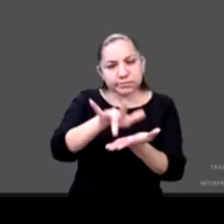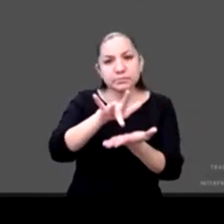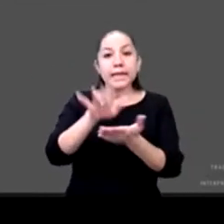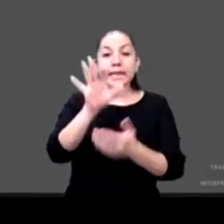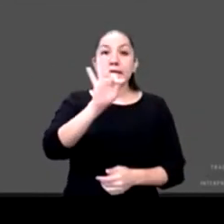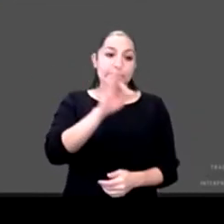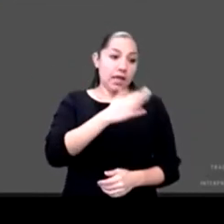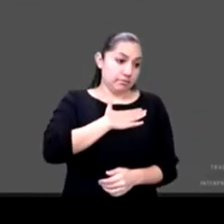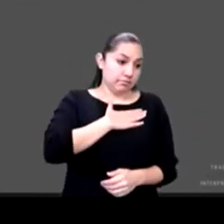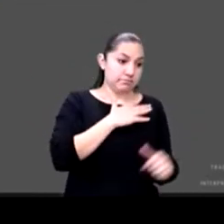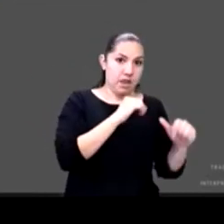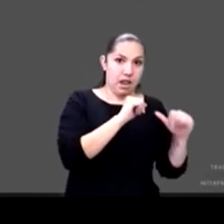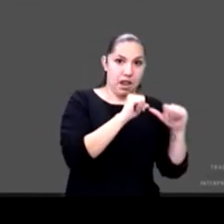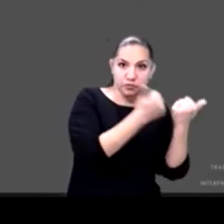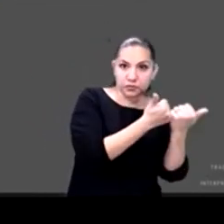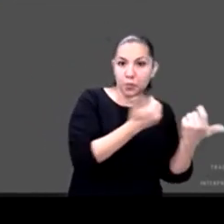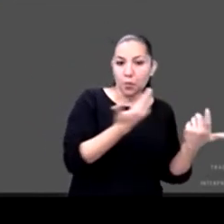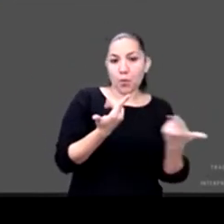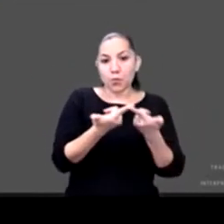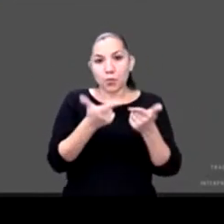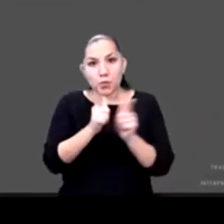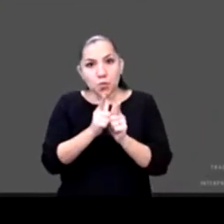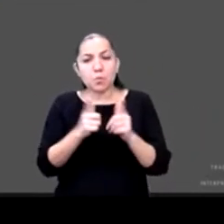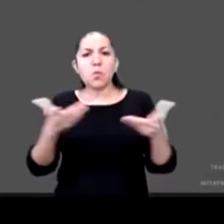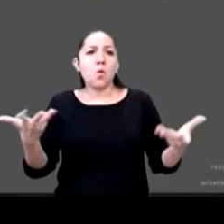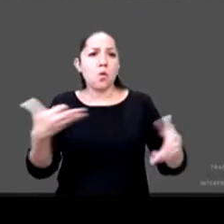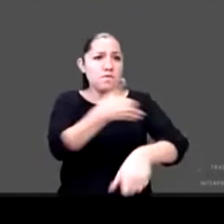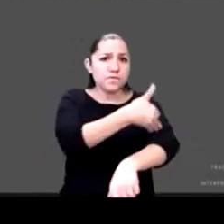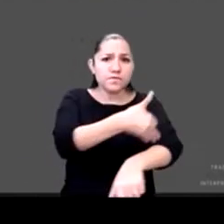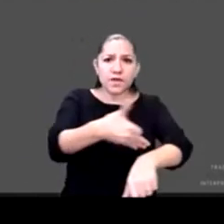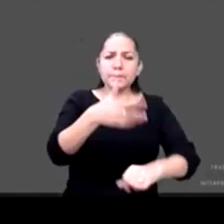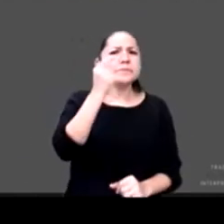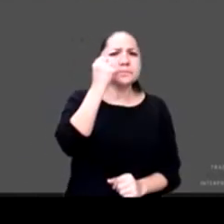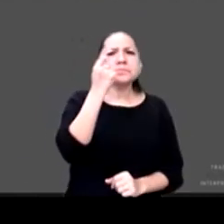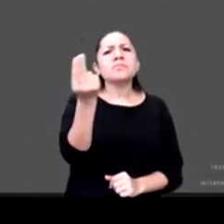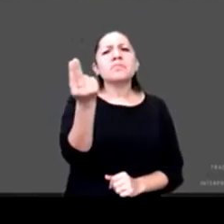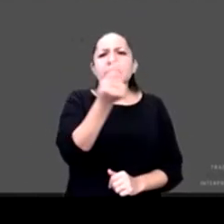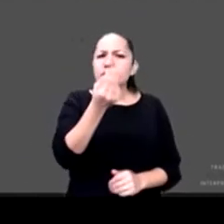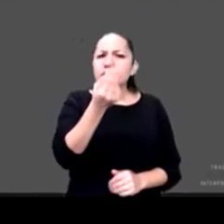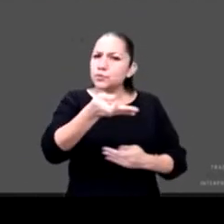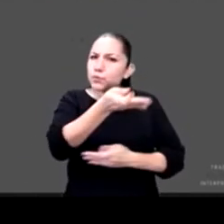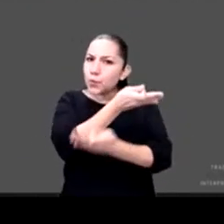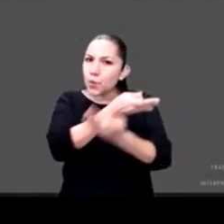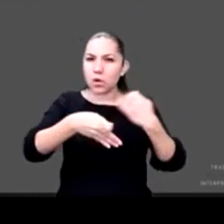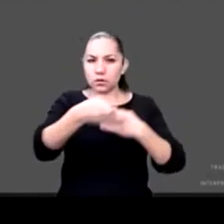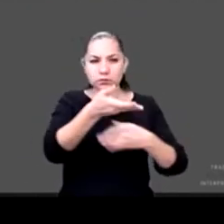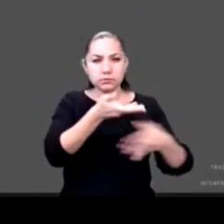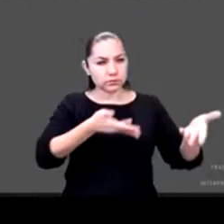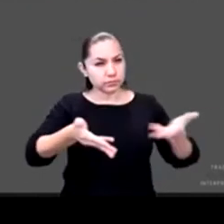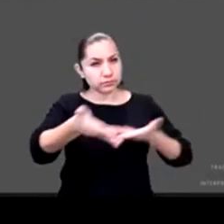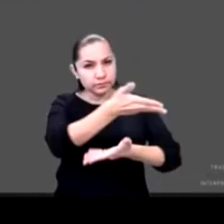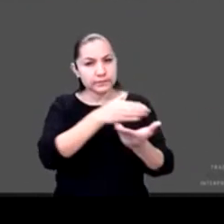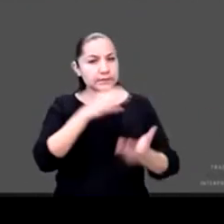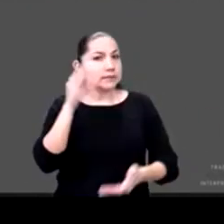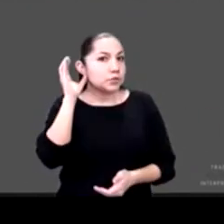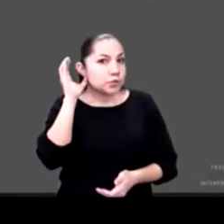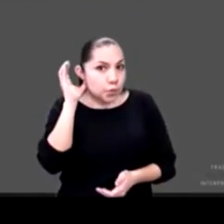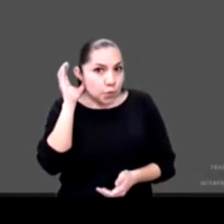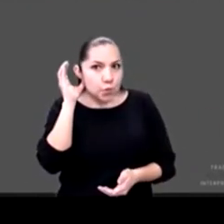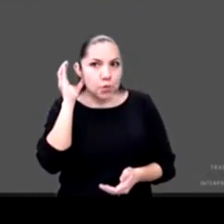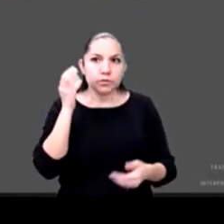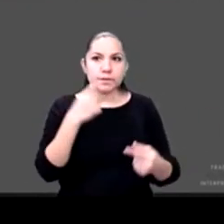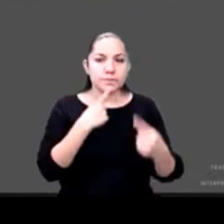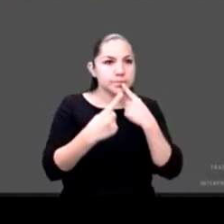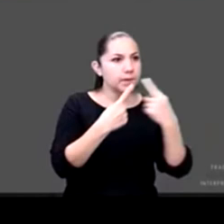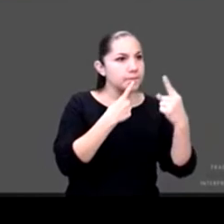es una familia, que escuchemos a todos, que es muy importante que todos los escuchemos. Por veces los